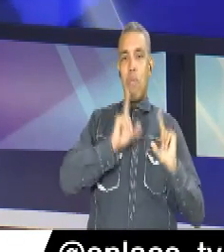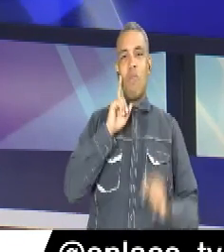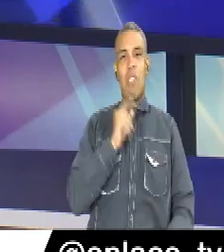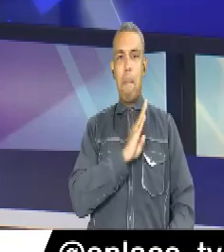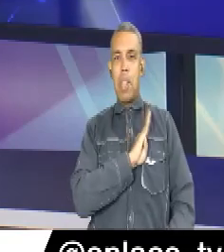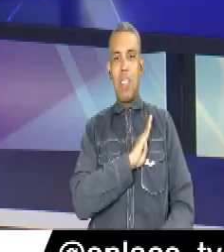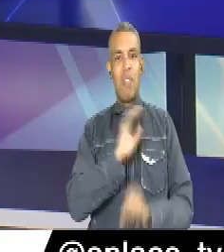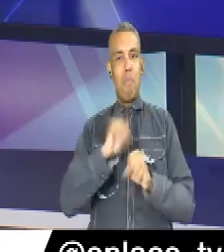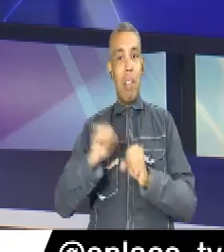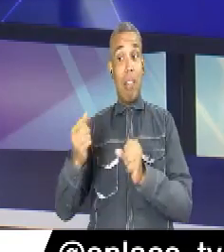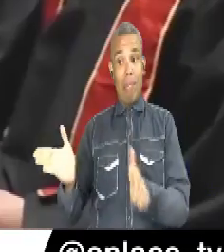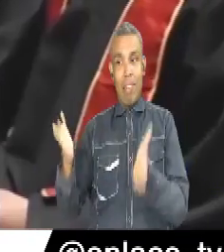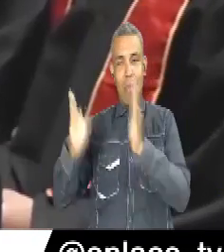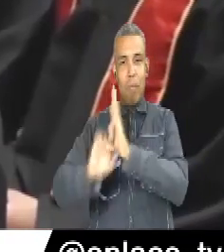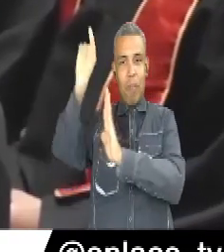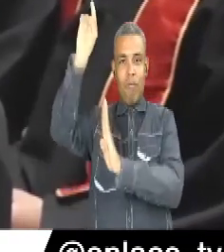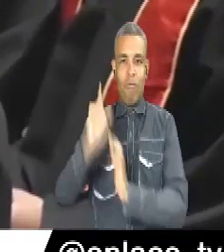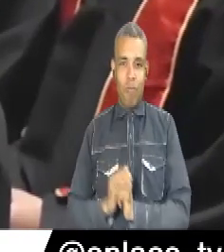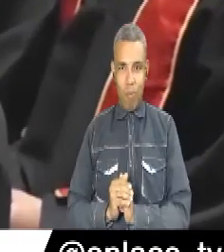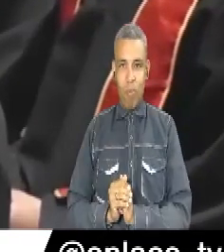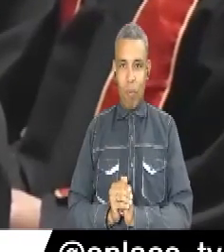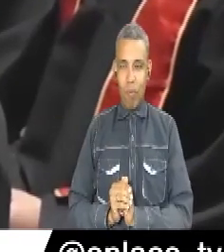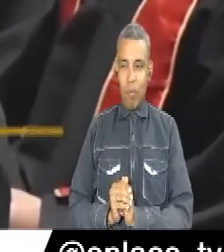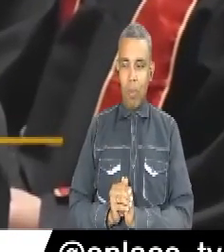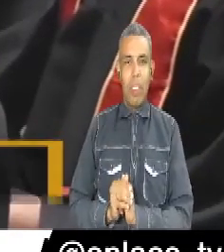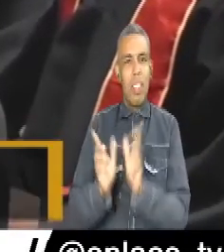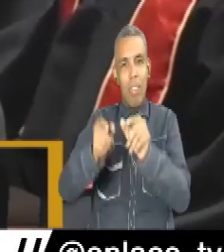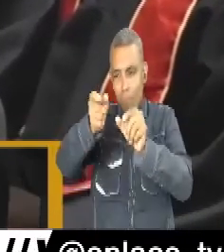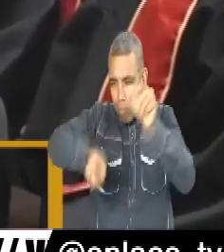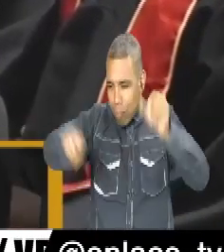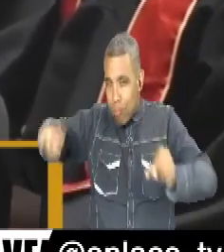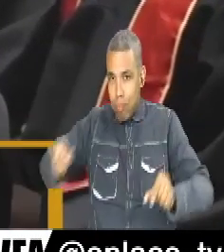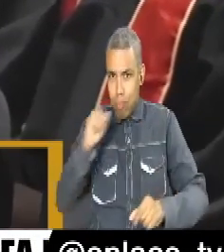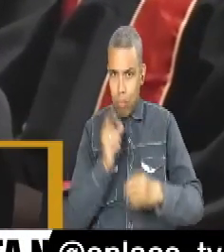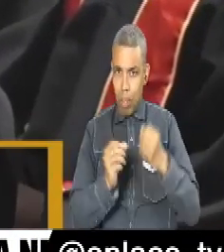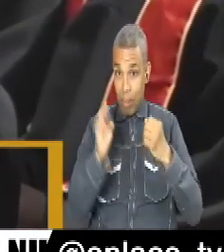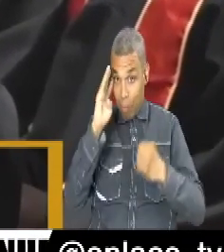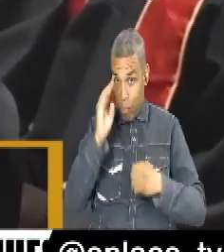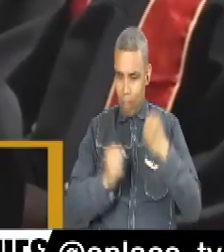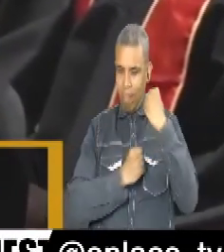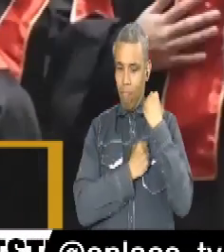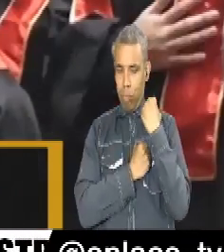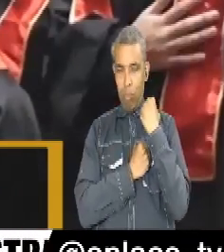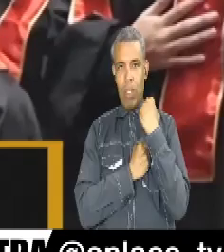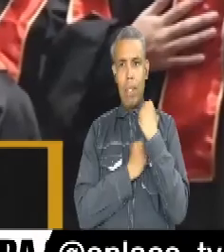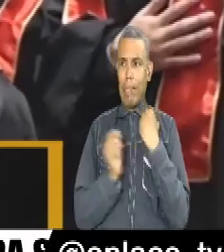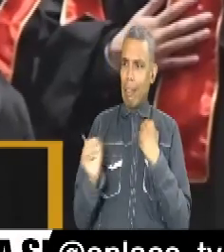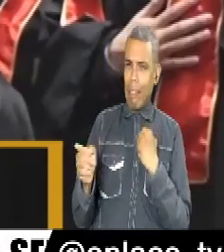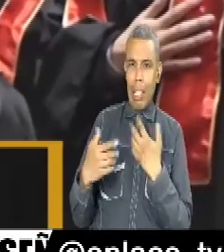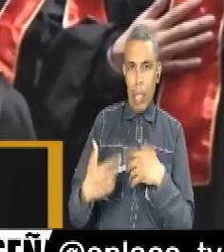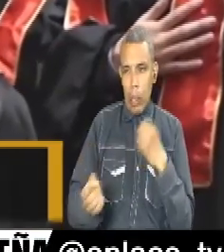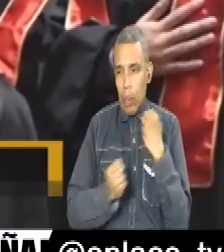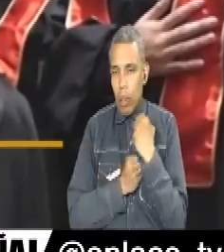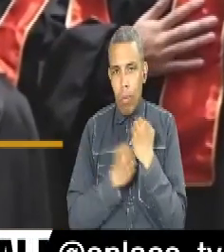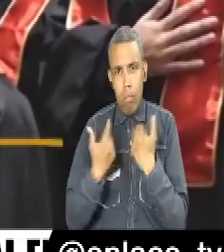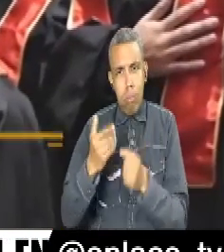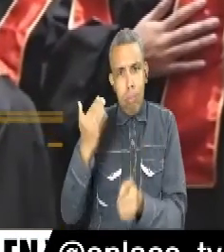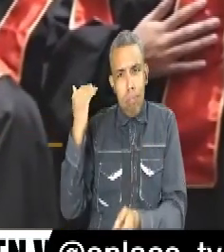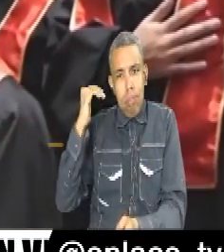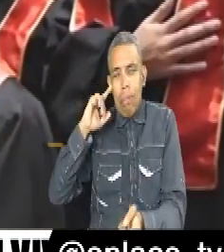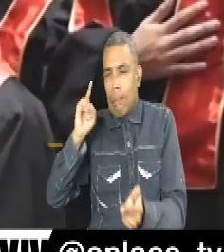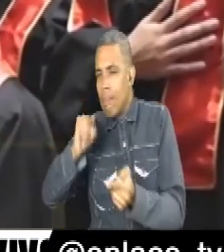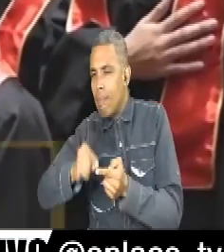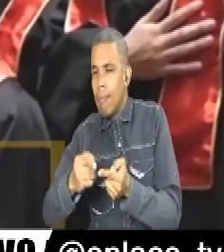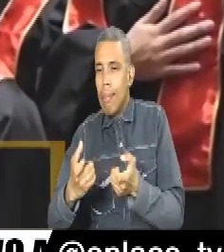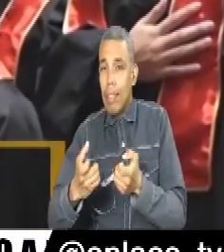vida civil. Se graduaron de bachilleres los soldados de retiro asistido. Estos héroes de nuestra patria cumplieron sus metas no solo de